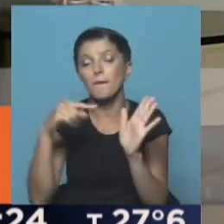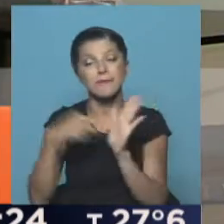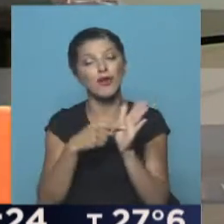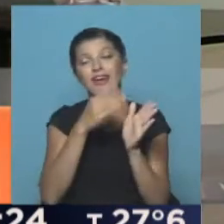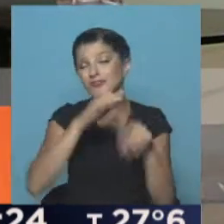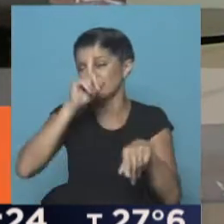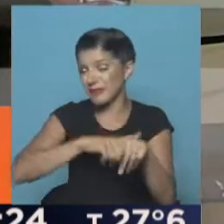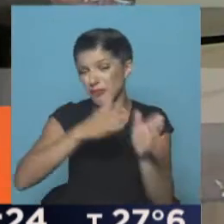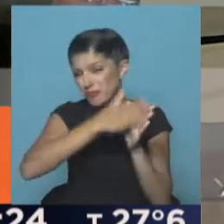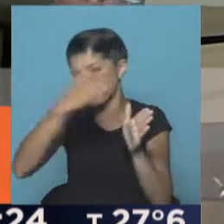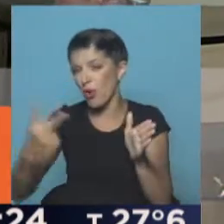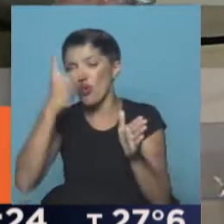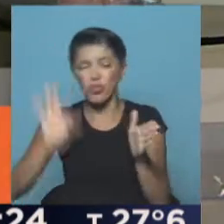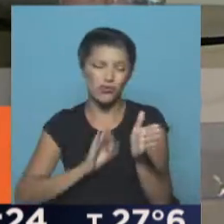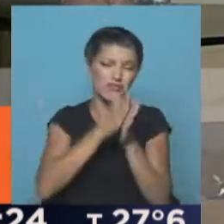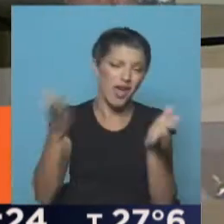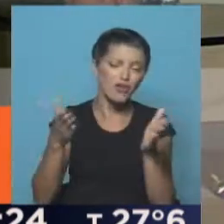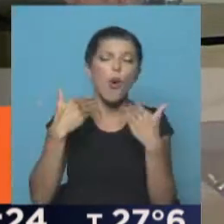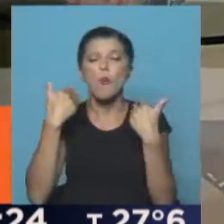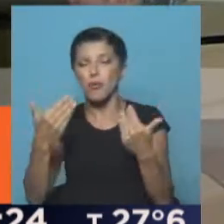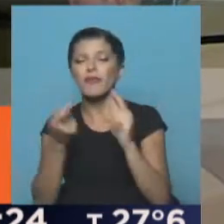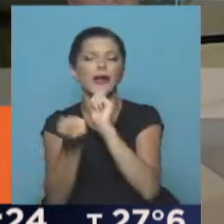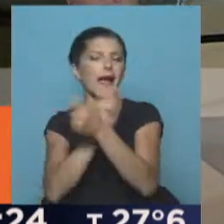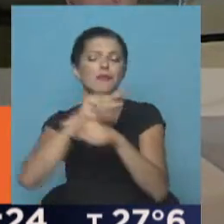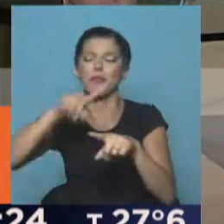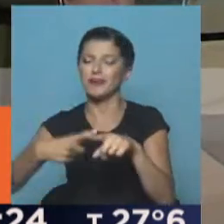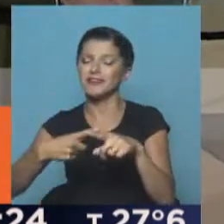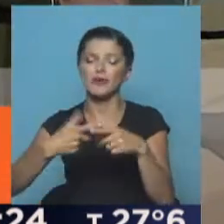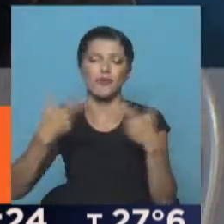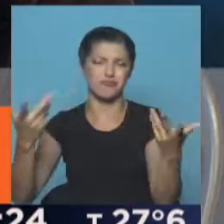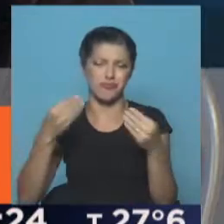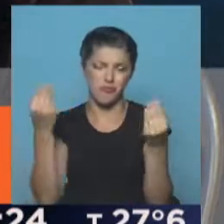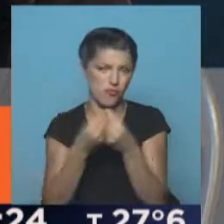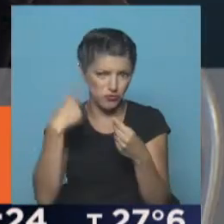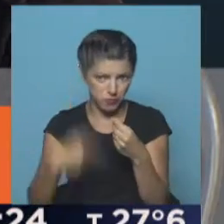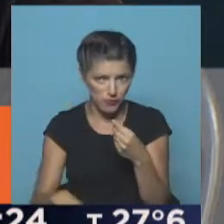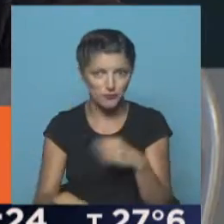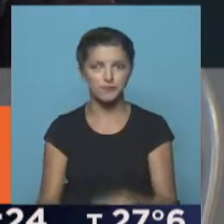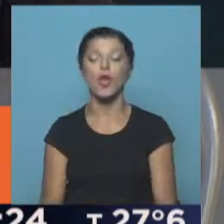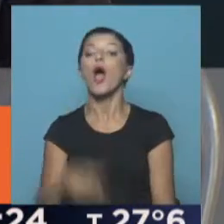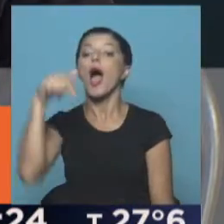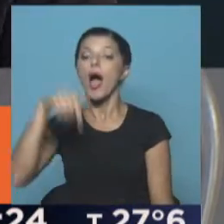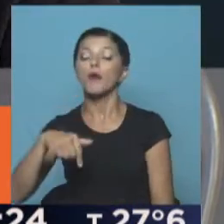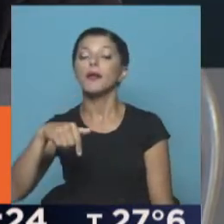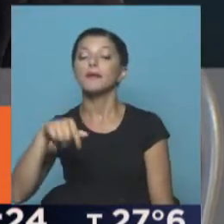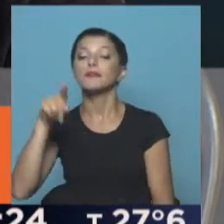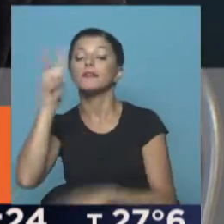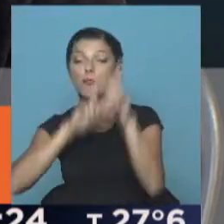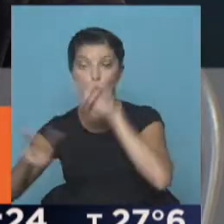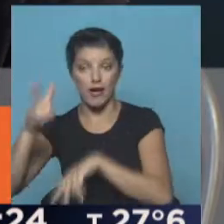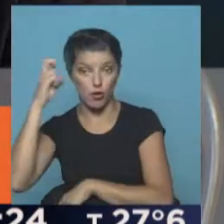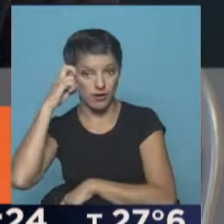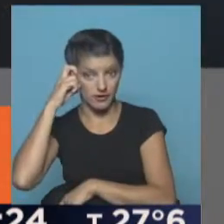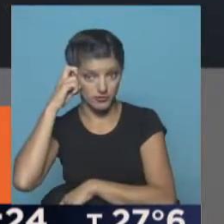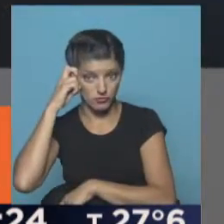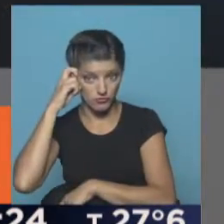tan largo, 2 años, puede haber cambios políticos entre medio. Ahora se está buscando una alternativa vía Irlanda para que se pronuncie el Parlamento Europeo